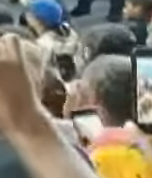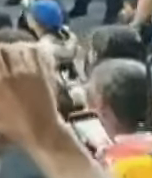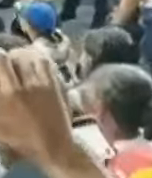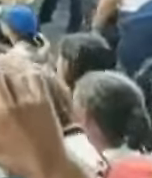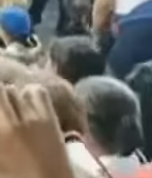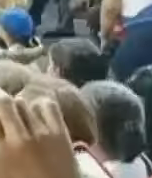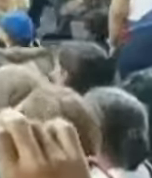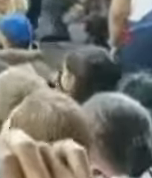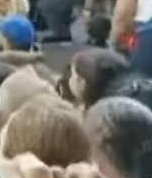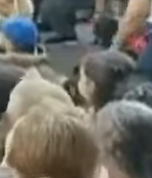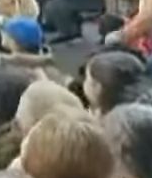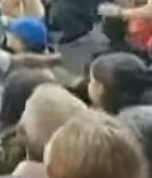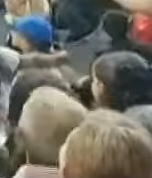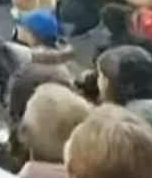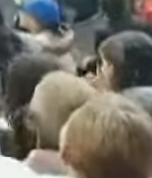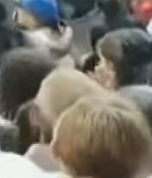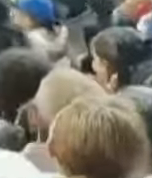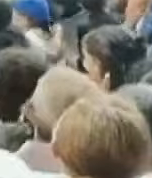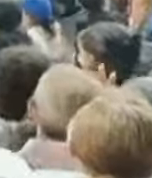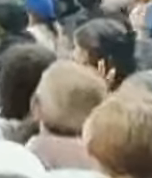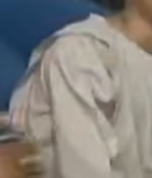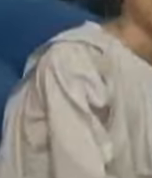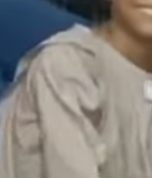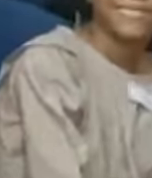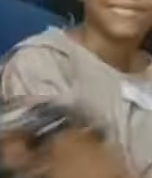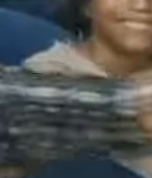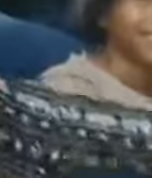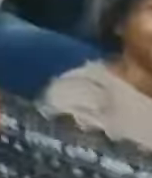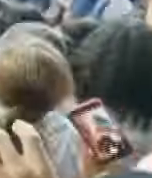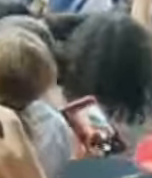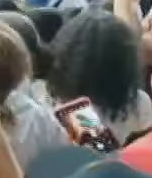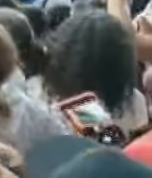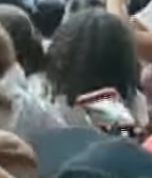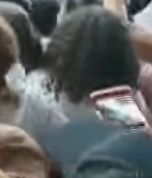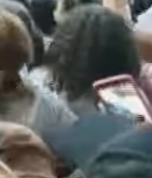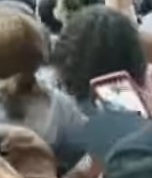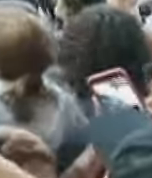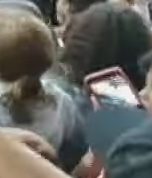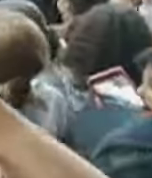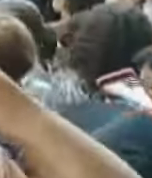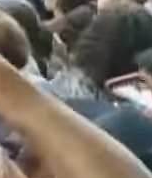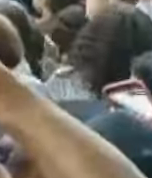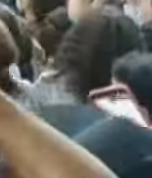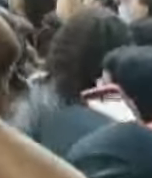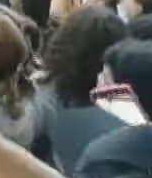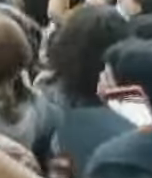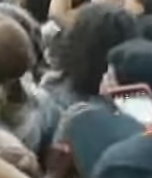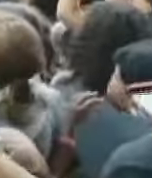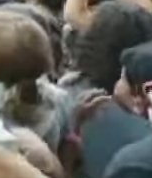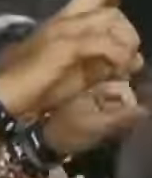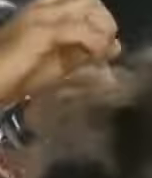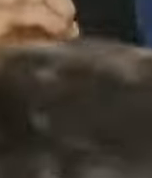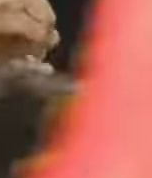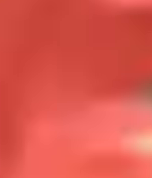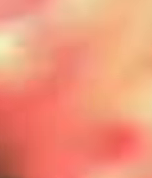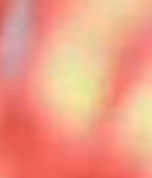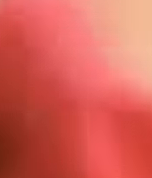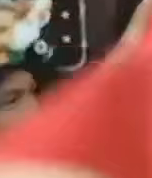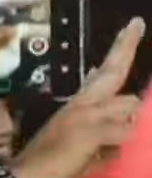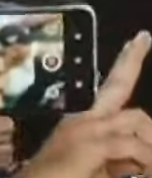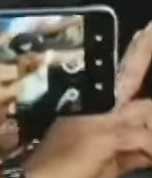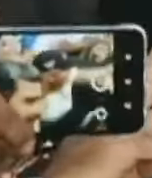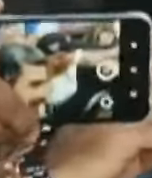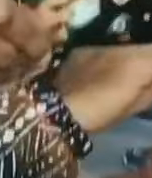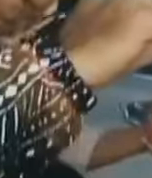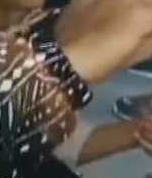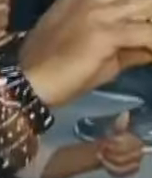Figueroa. Honor a quien honor merece. De verdad que esta unidad educativa,